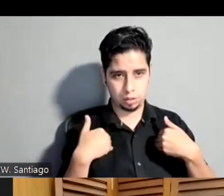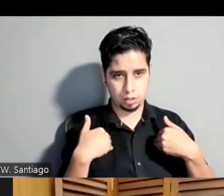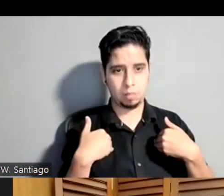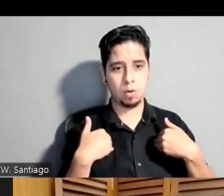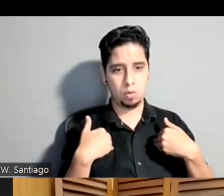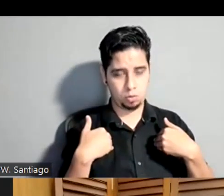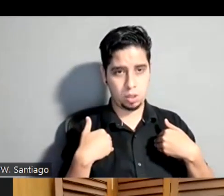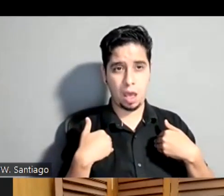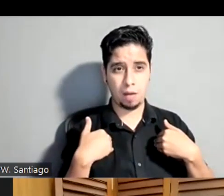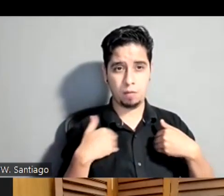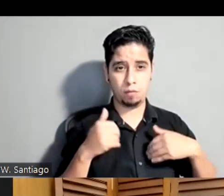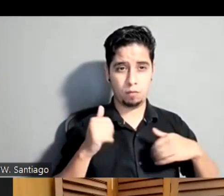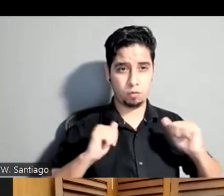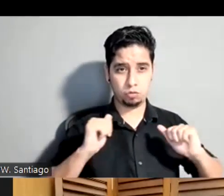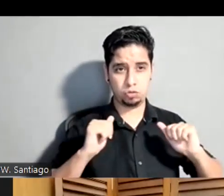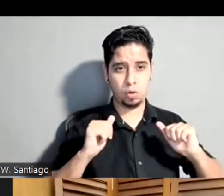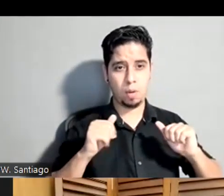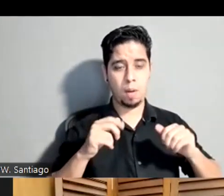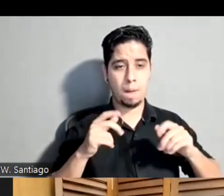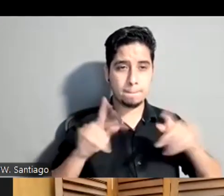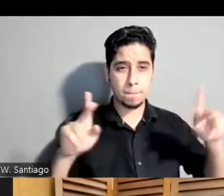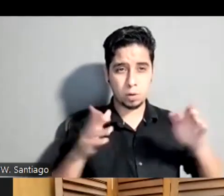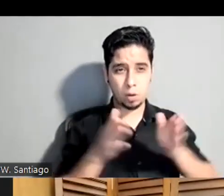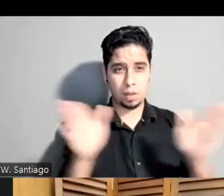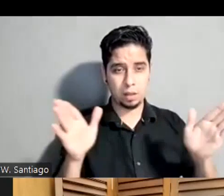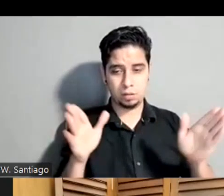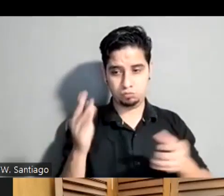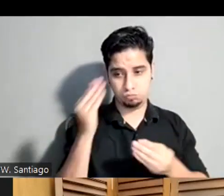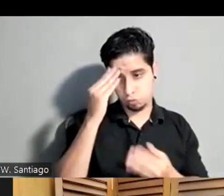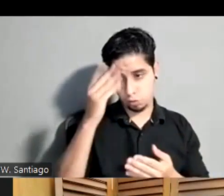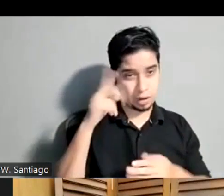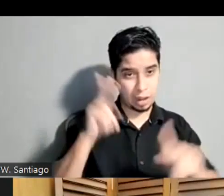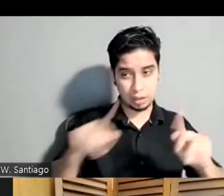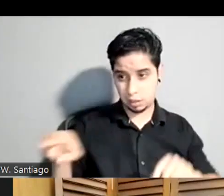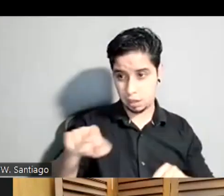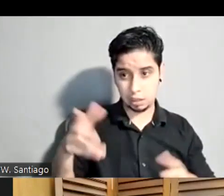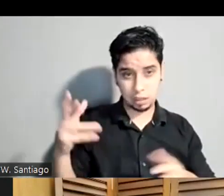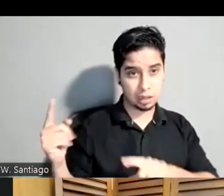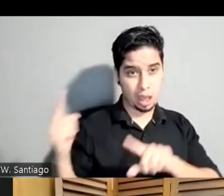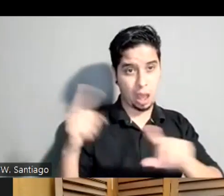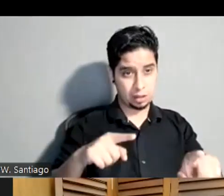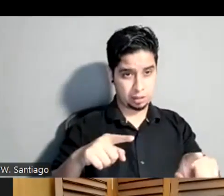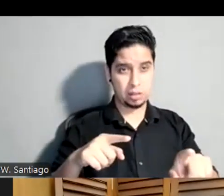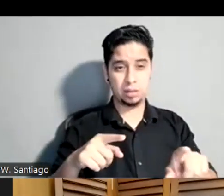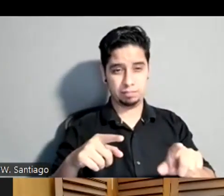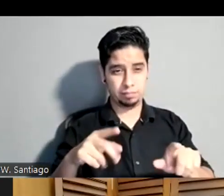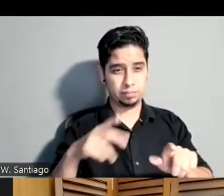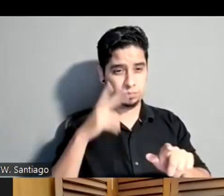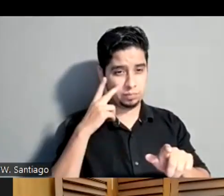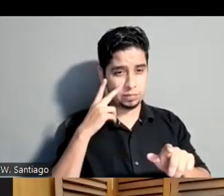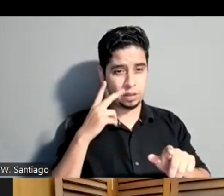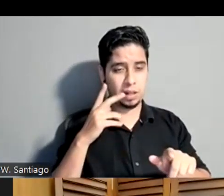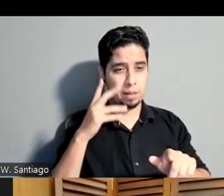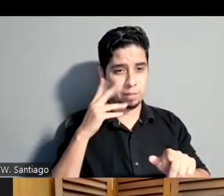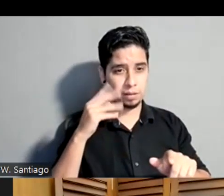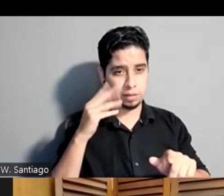general, ¿verdad? Sí, porque es siempre que... Dame esta información para que la gente que nos está viendo y quiera revivir de nuevo la vivencia